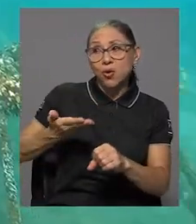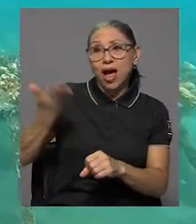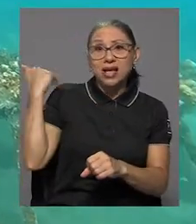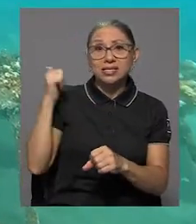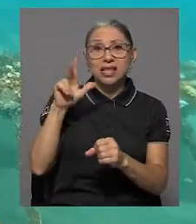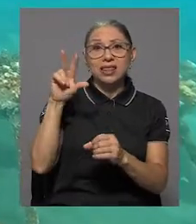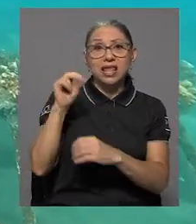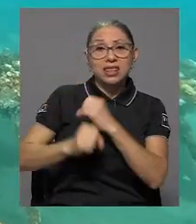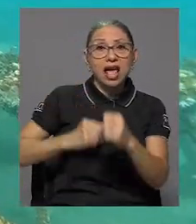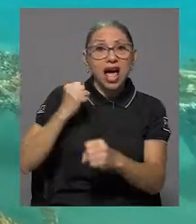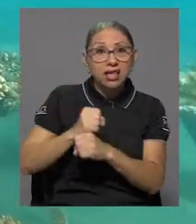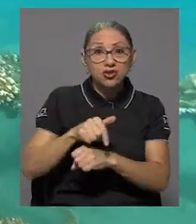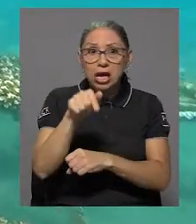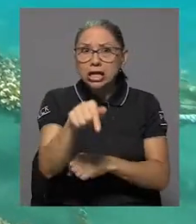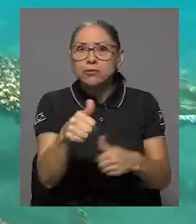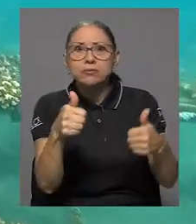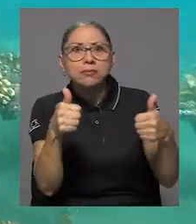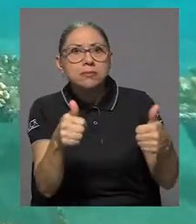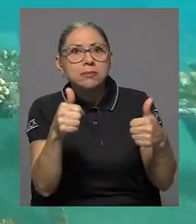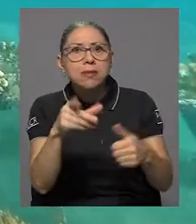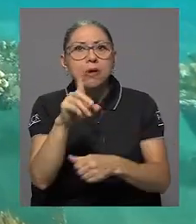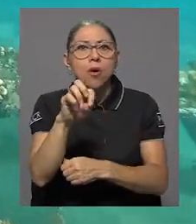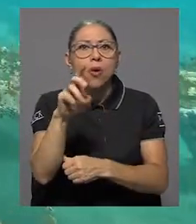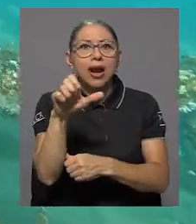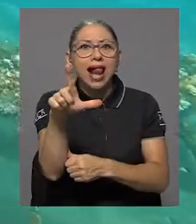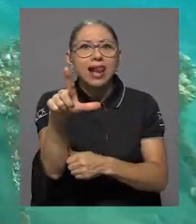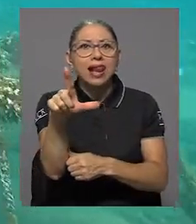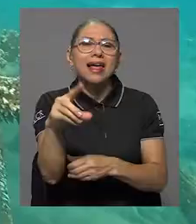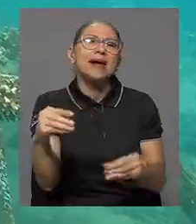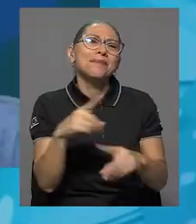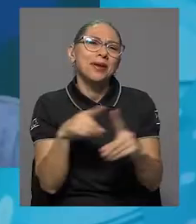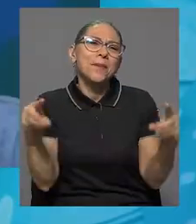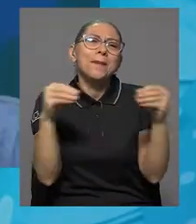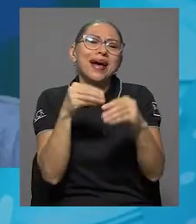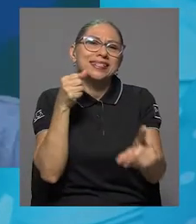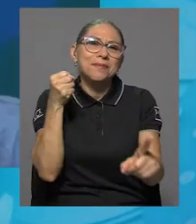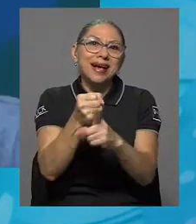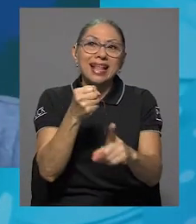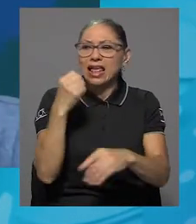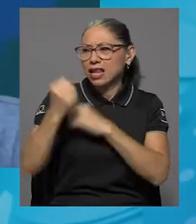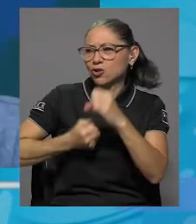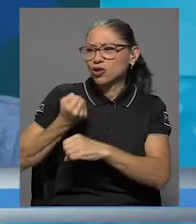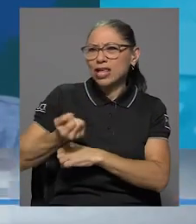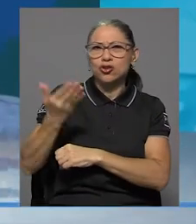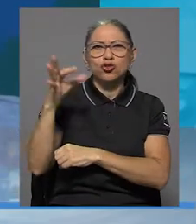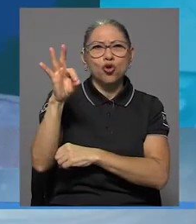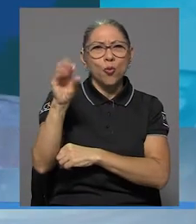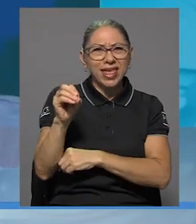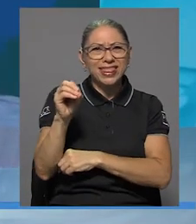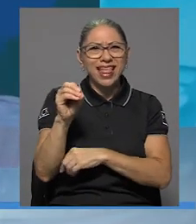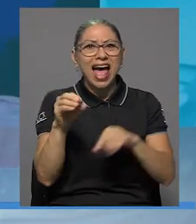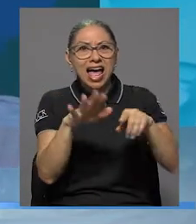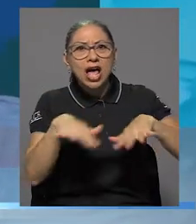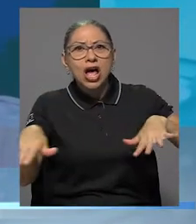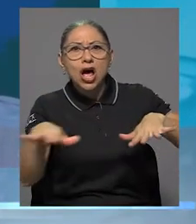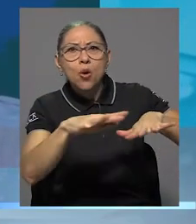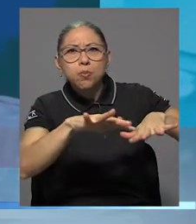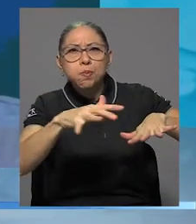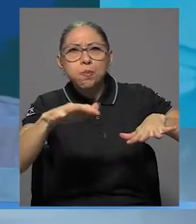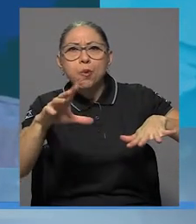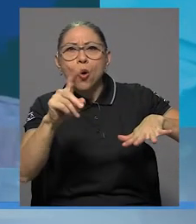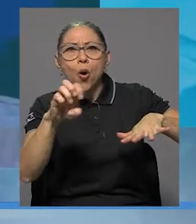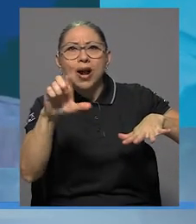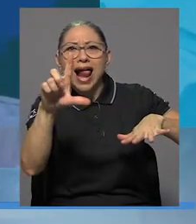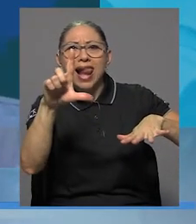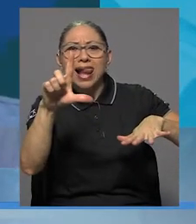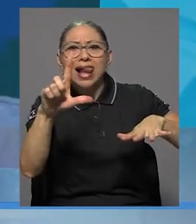zonas más ricas en arrecifes coralinos del país, pero las más impactadas, ¿no? En los años 90 había una cobertura de coral vivo de entre un 60